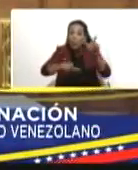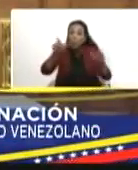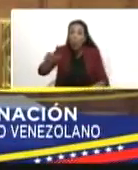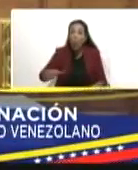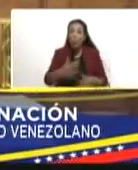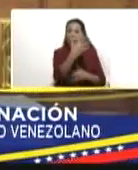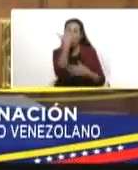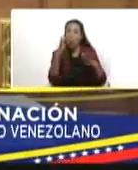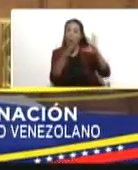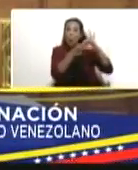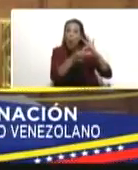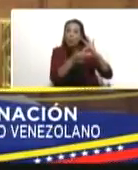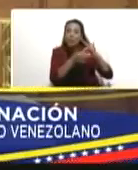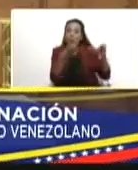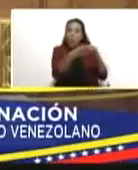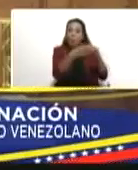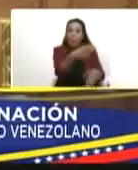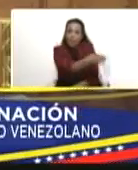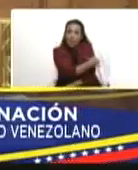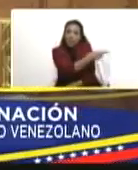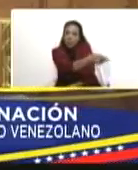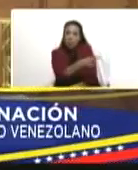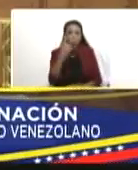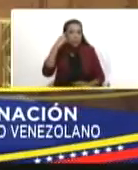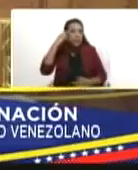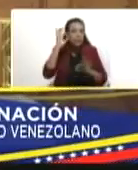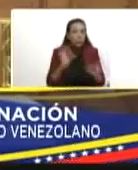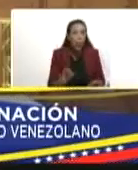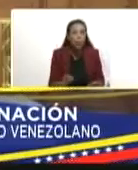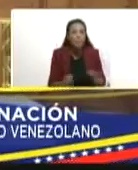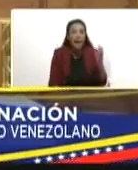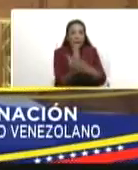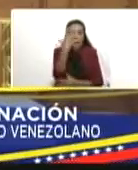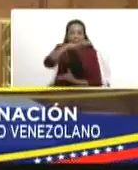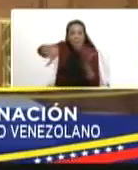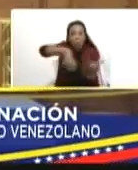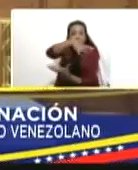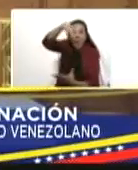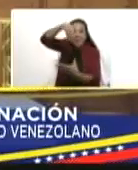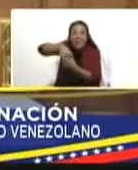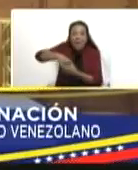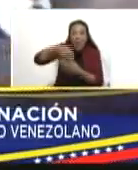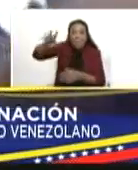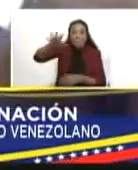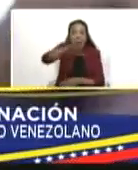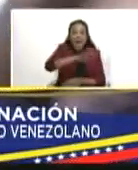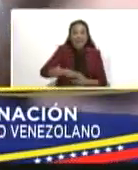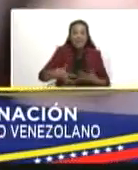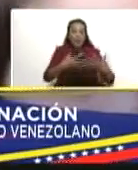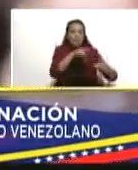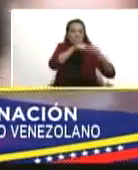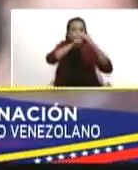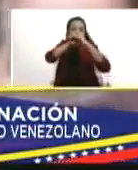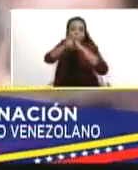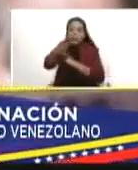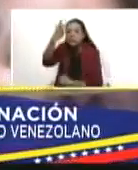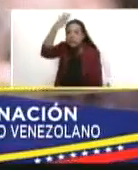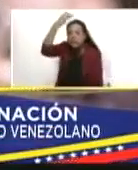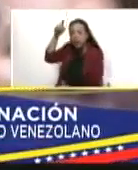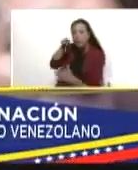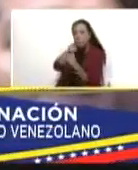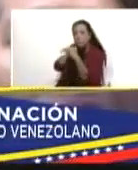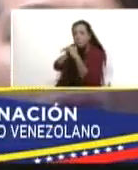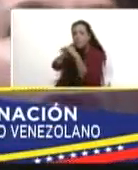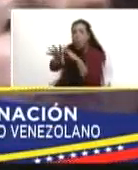crimen aliados con la ultraderecha para crear caos en los países y que el Imperio entre